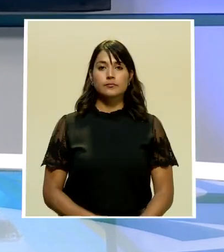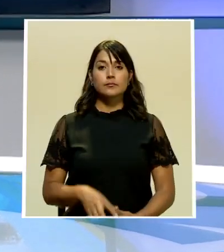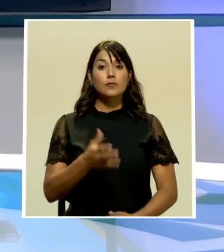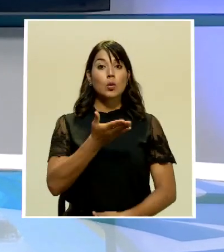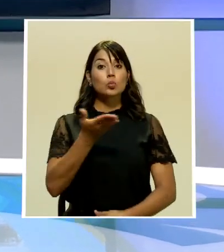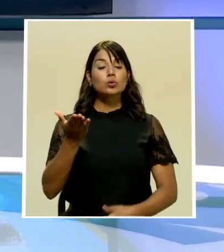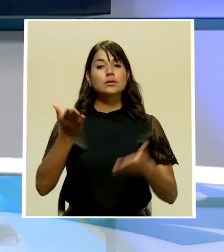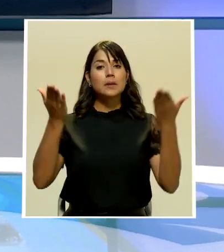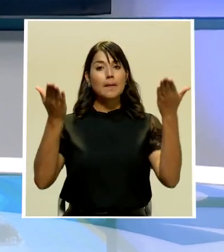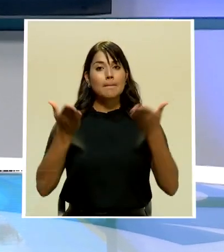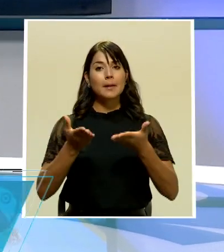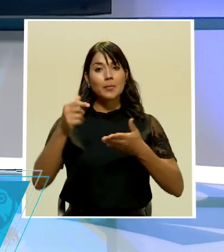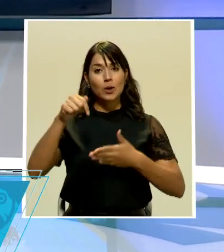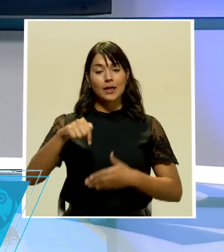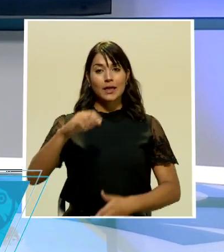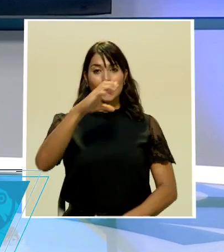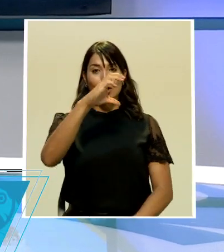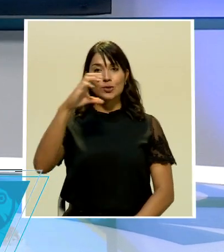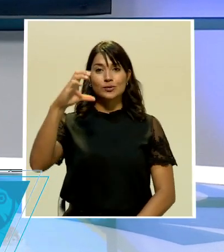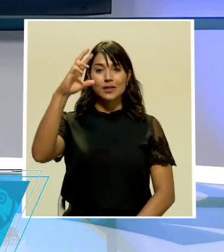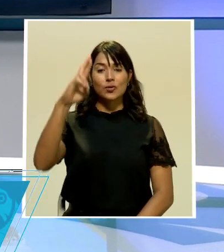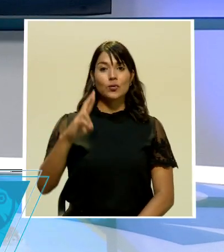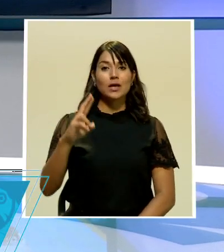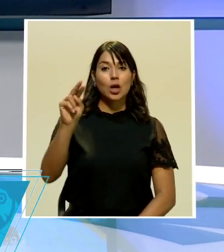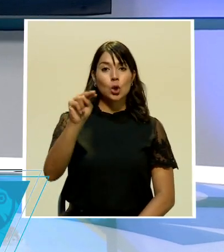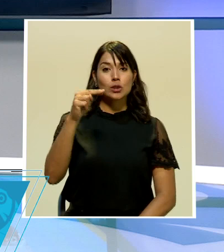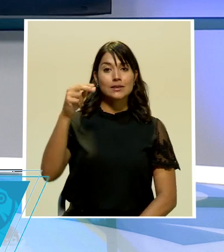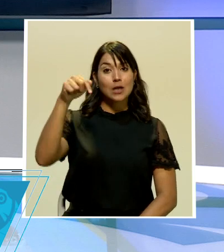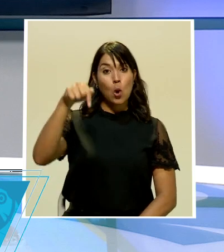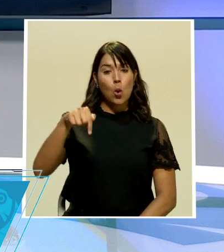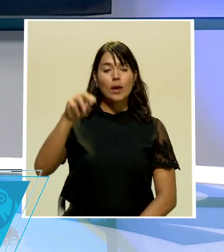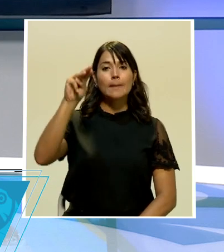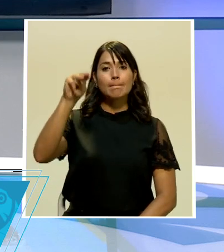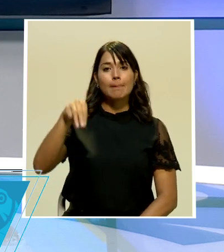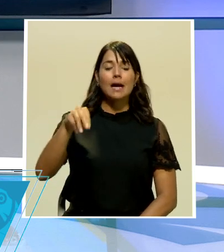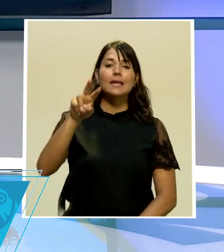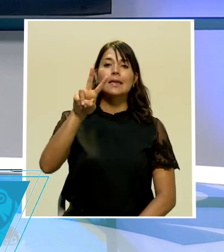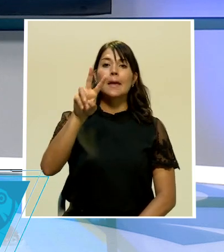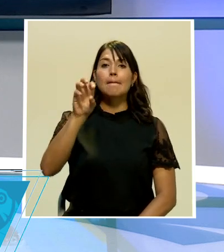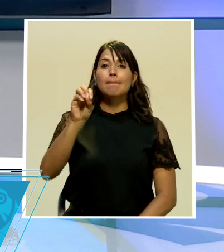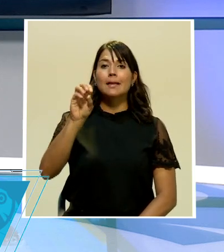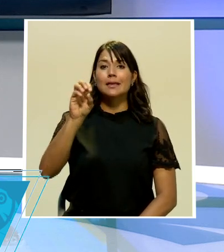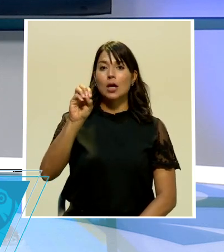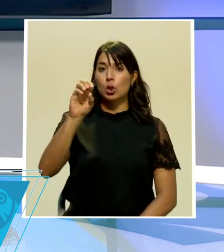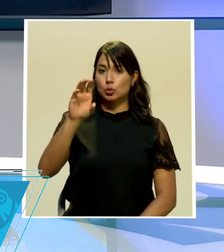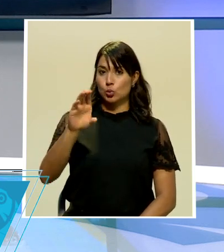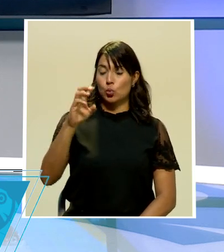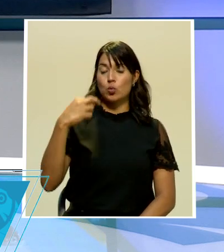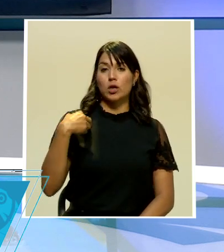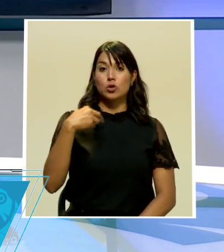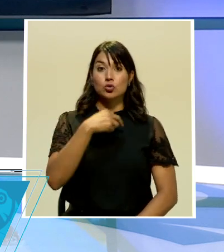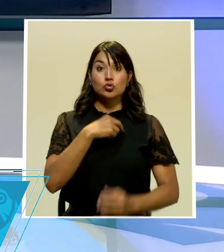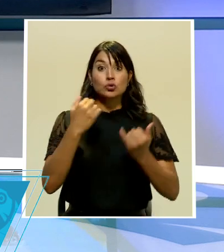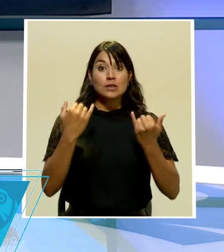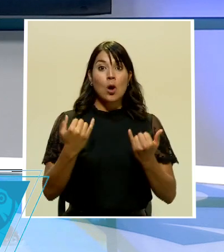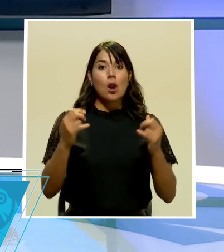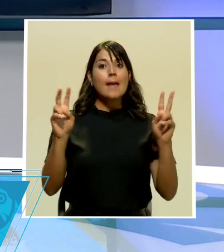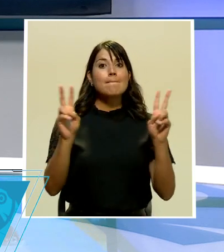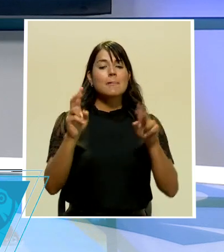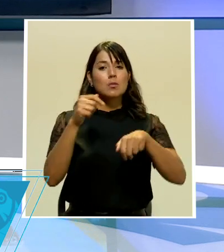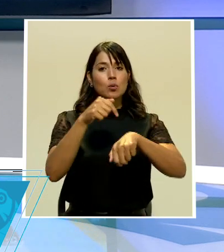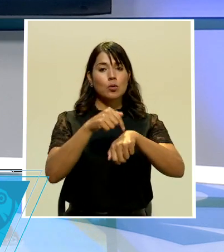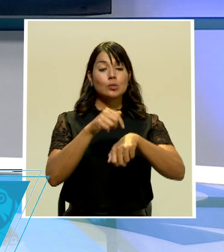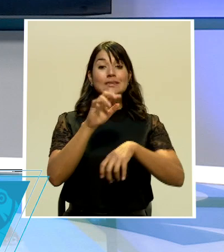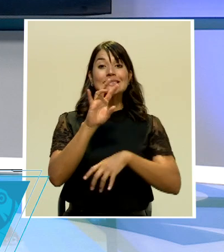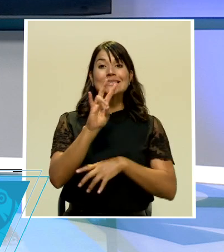Bienvenidos a la edición estelar de Costa Rica Noticias. De este martes 20 de octubre, estamos en vivo a las